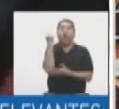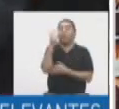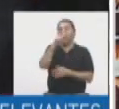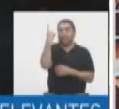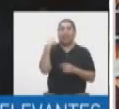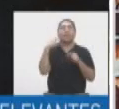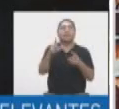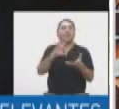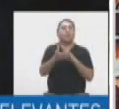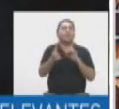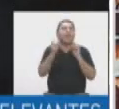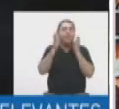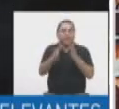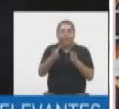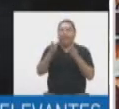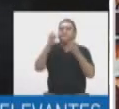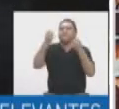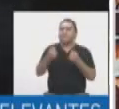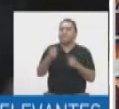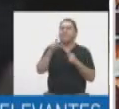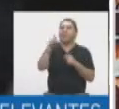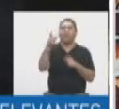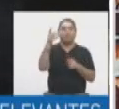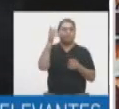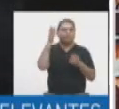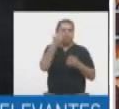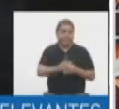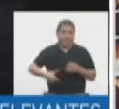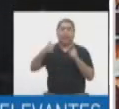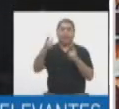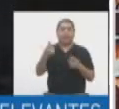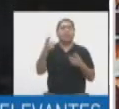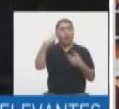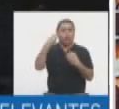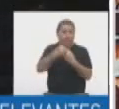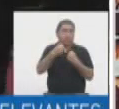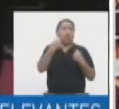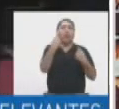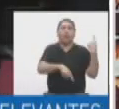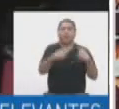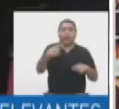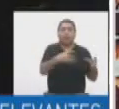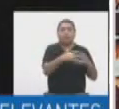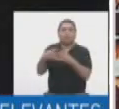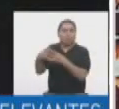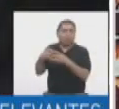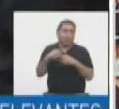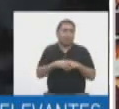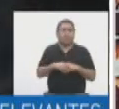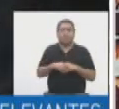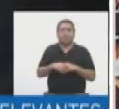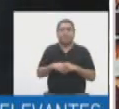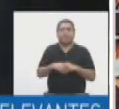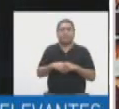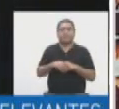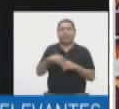jóvenes que están tal vez buscando dicha posibilidad directamente al cumplirse los TR meses este no lo toman sino que buscan a